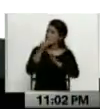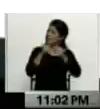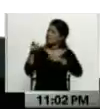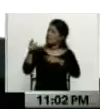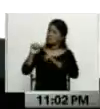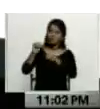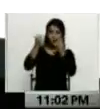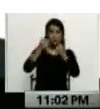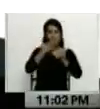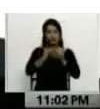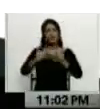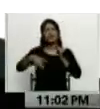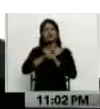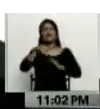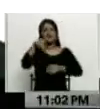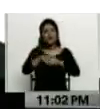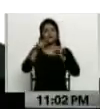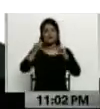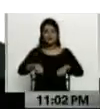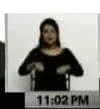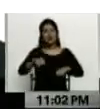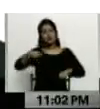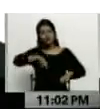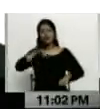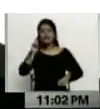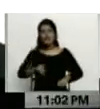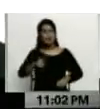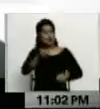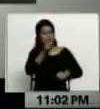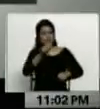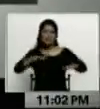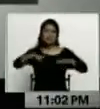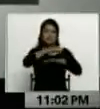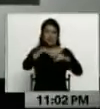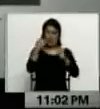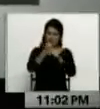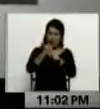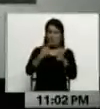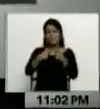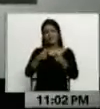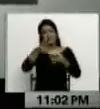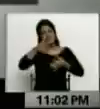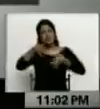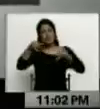y seguridad la Constitución es el camino y el pueblo la hará